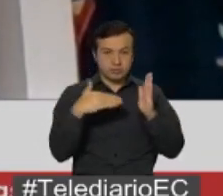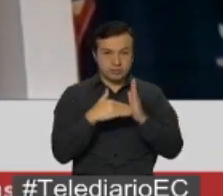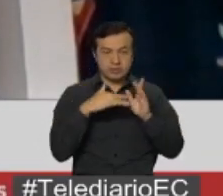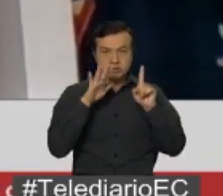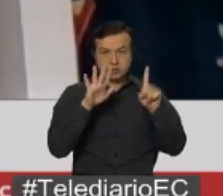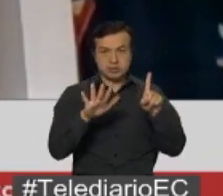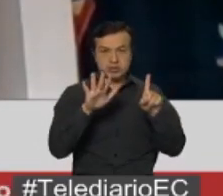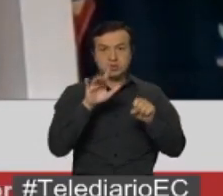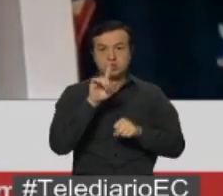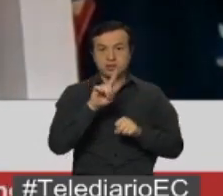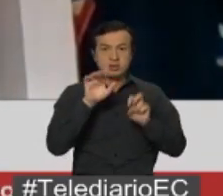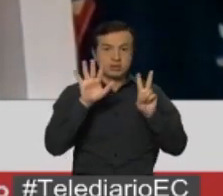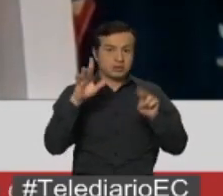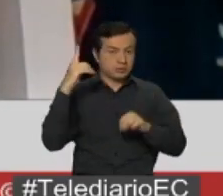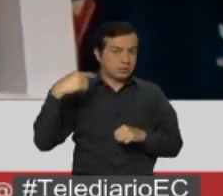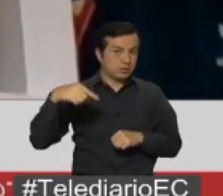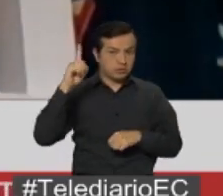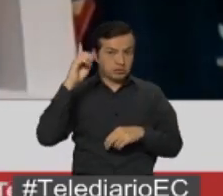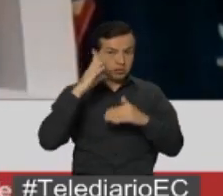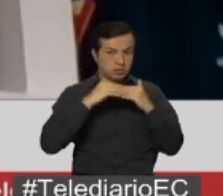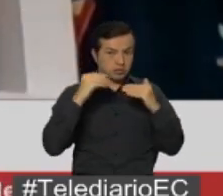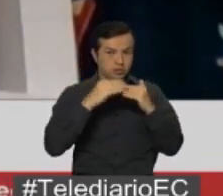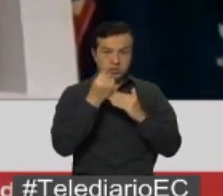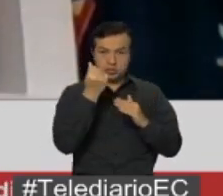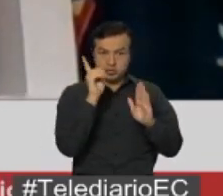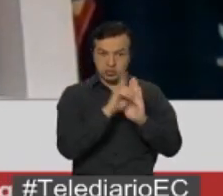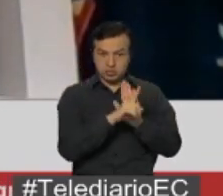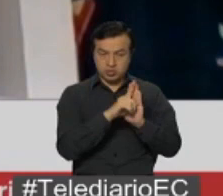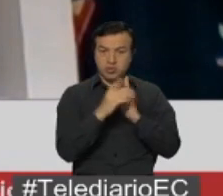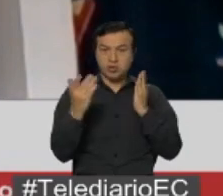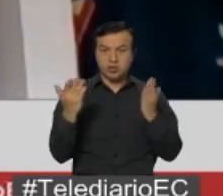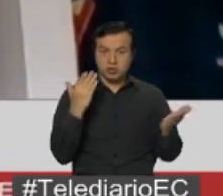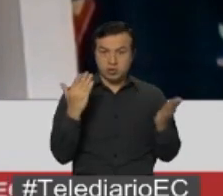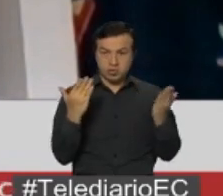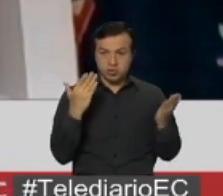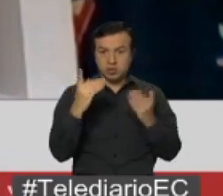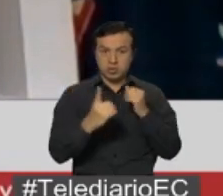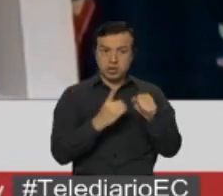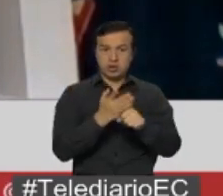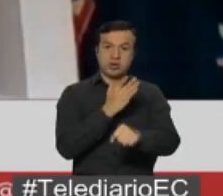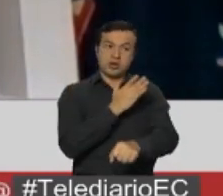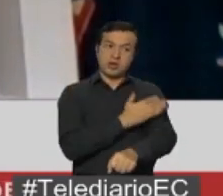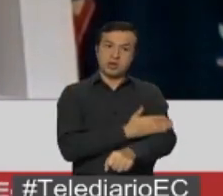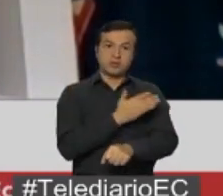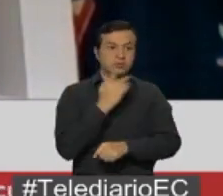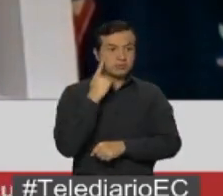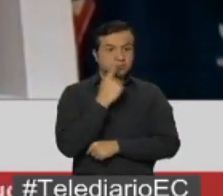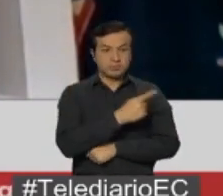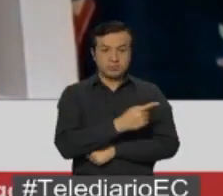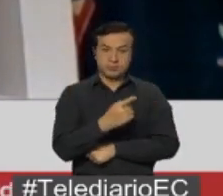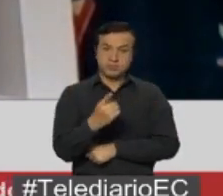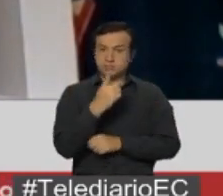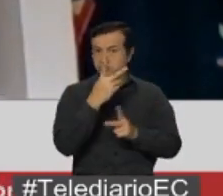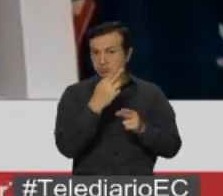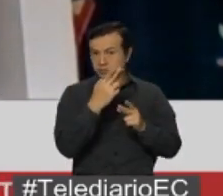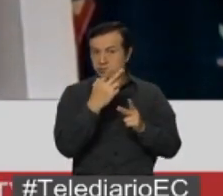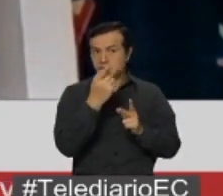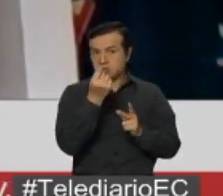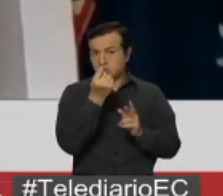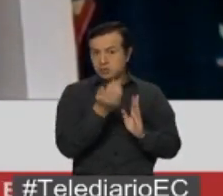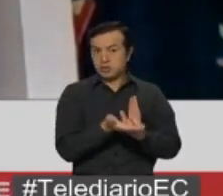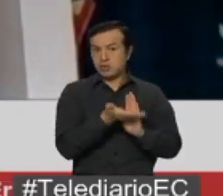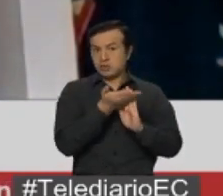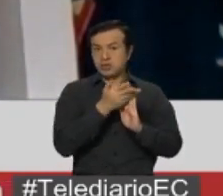617 millones de dólares si uno compara esta cifra con la del año anterior se da cuenta de que se mantiene un crecimiento